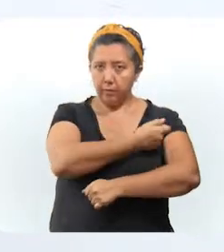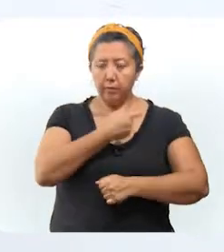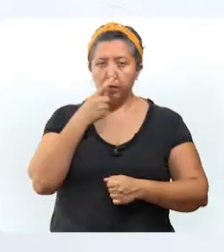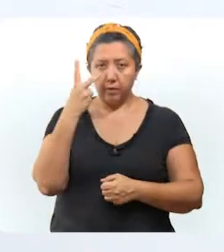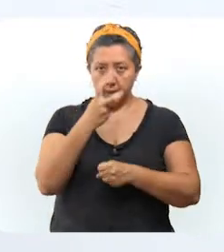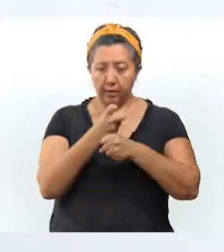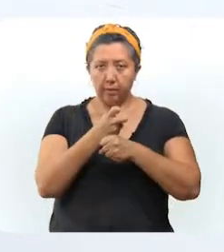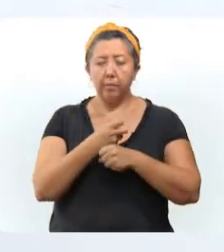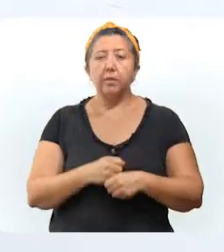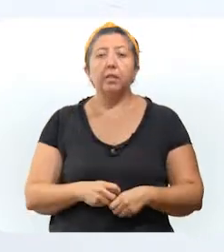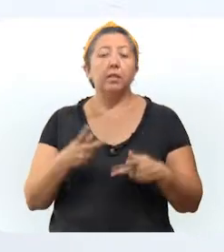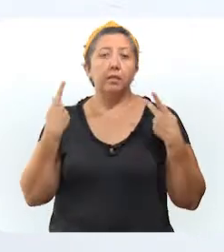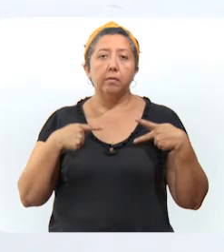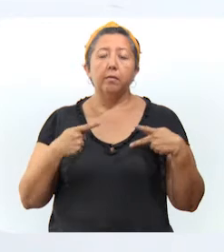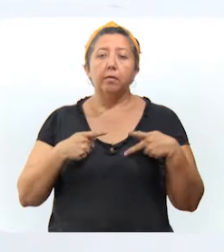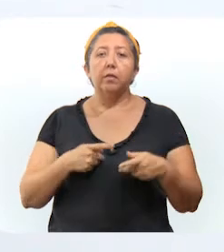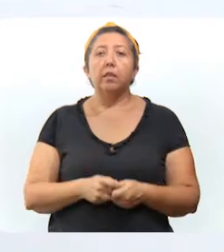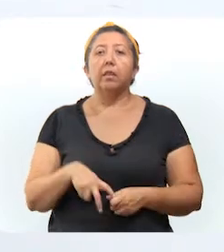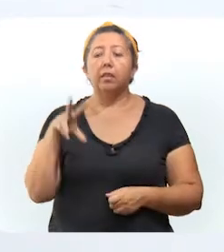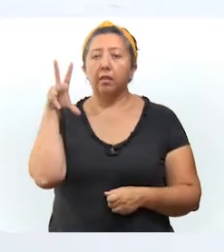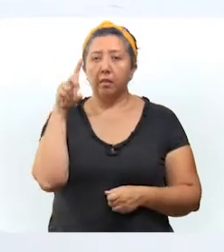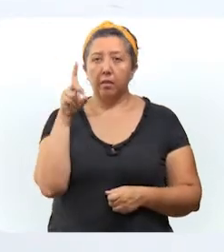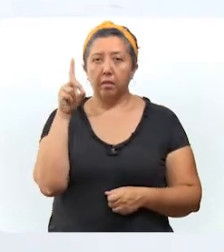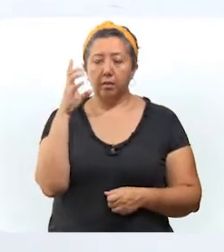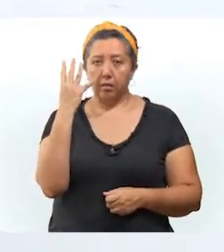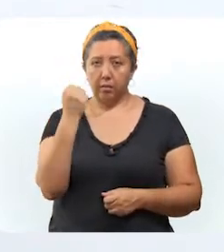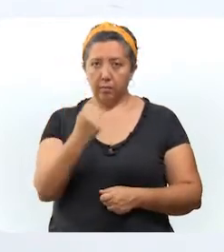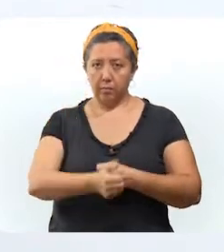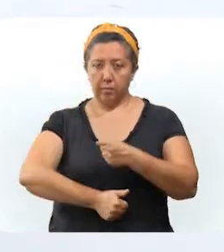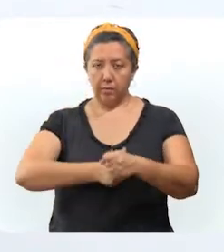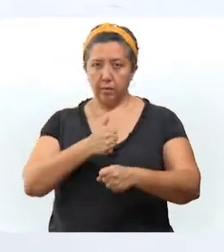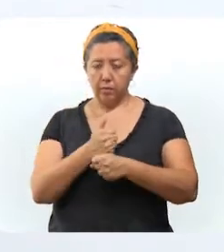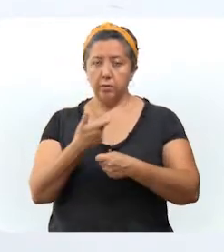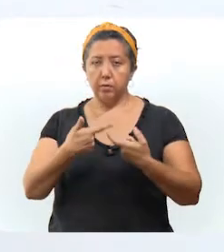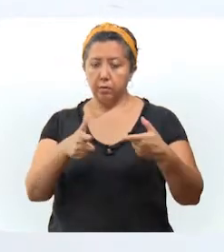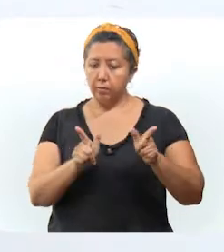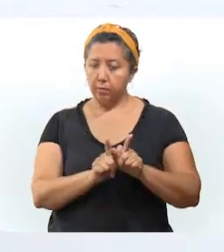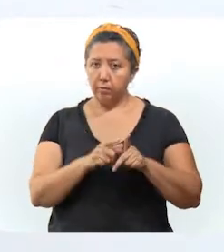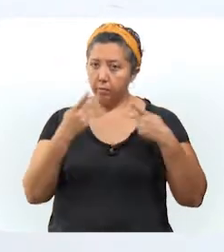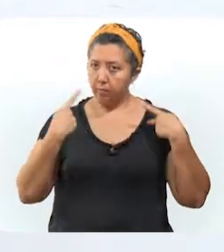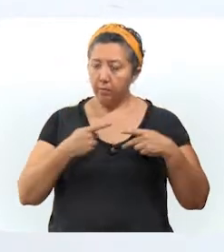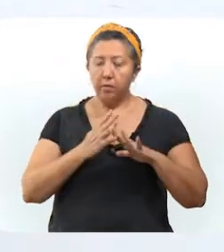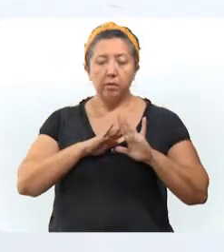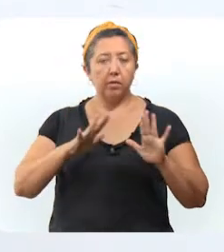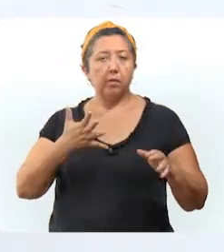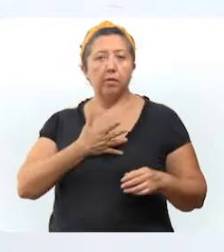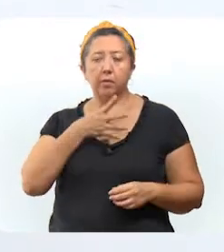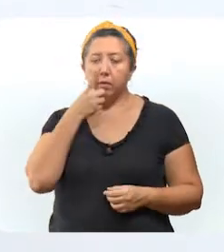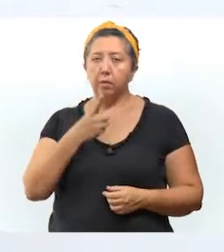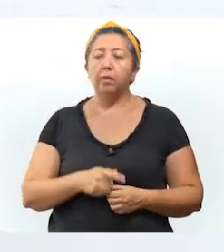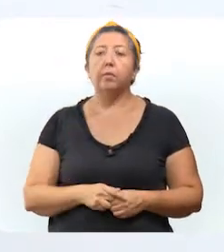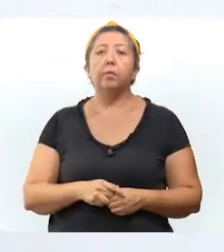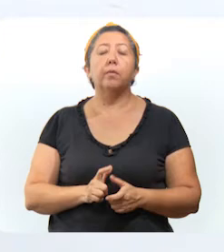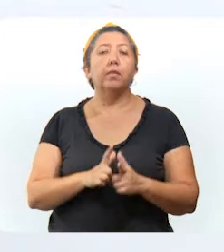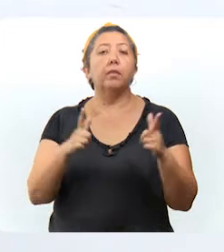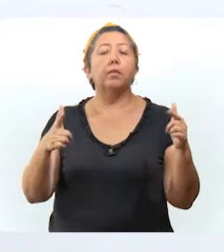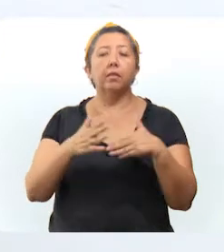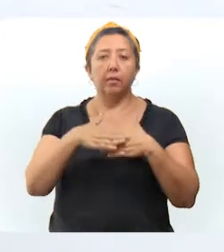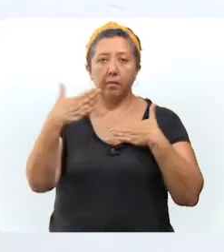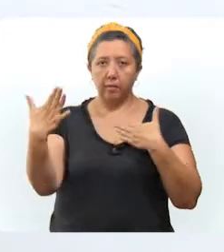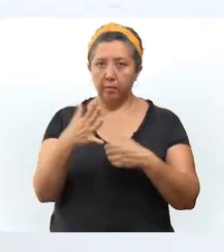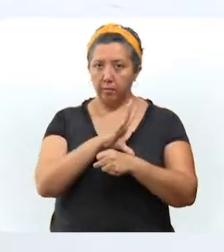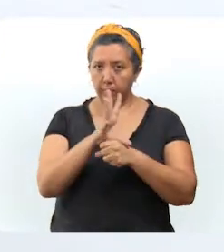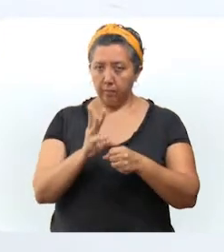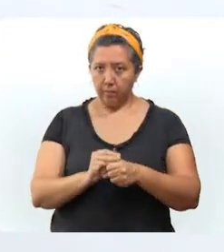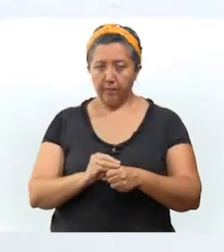con segundas dosis a las personas de 30 a 39 años. Este grupo de la población ya cuenta con un gran avance en el esquema